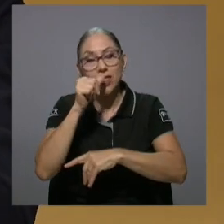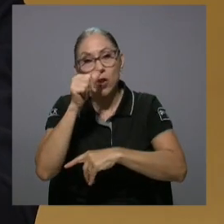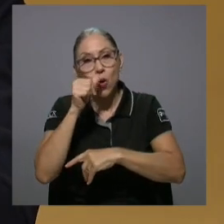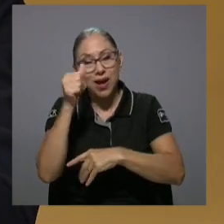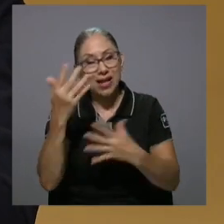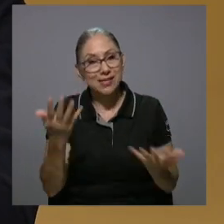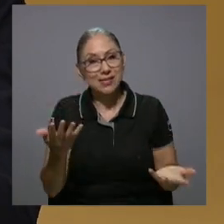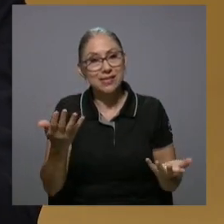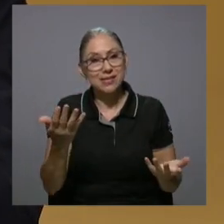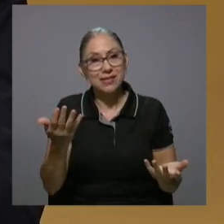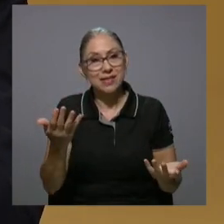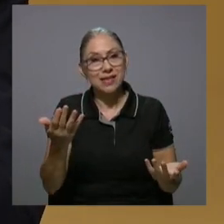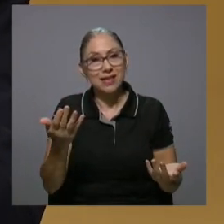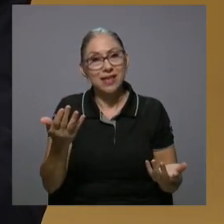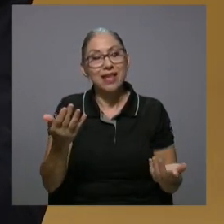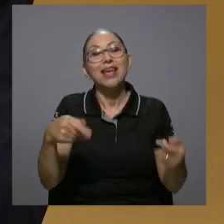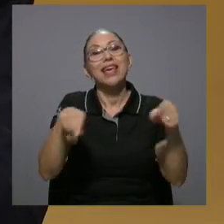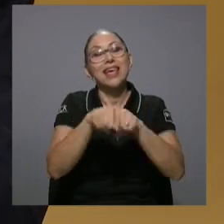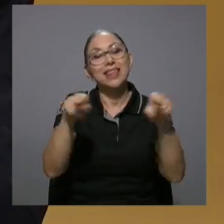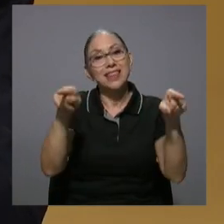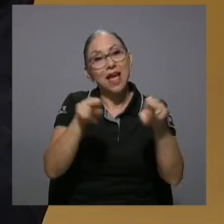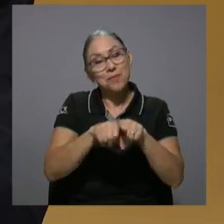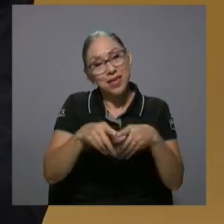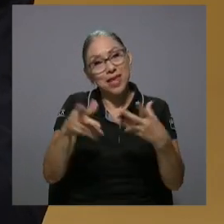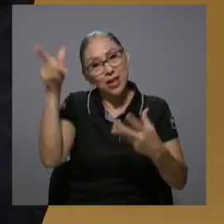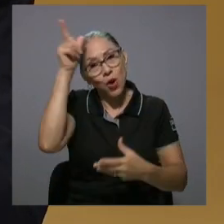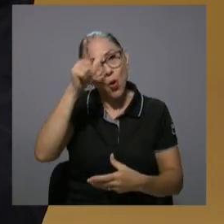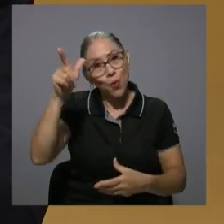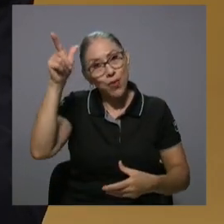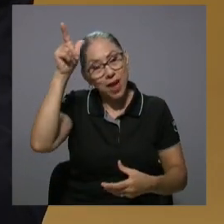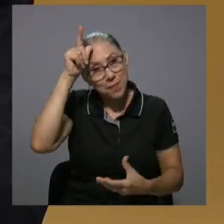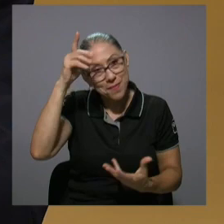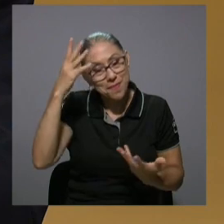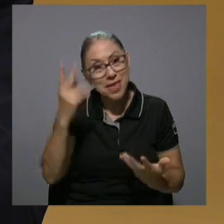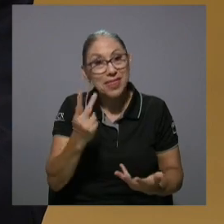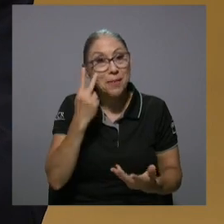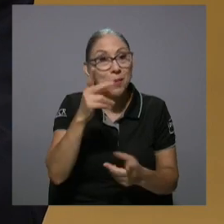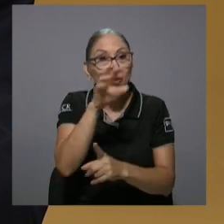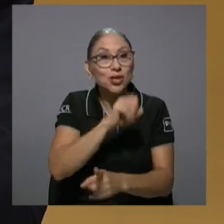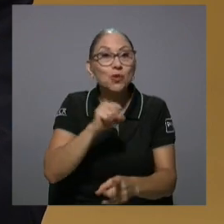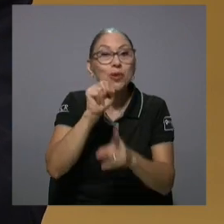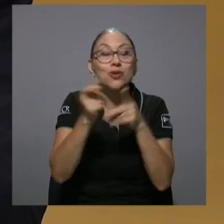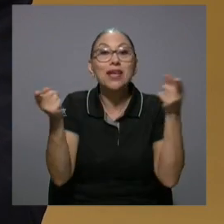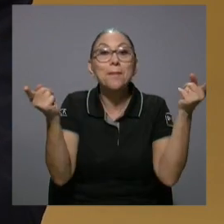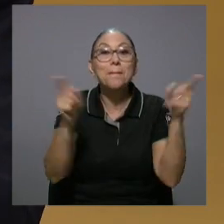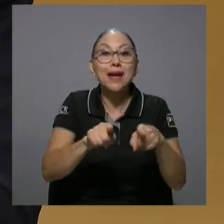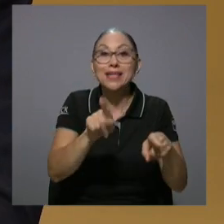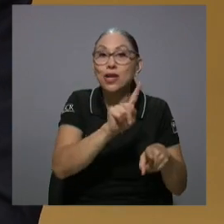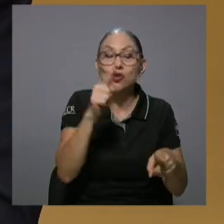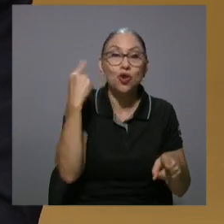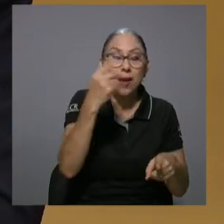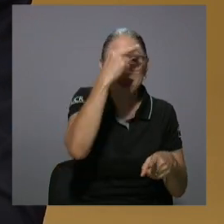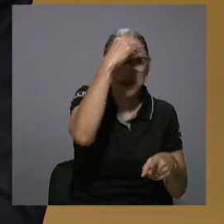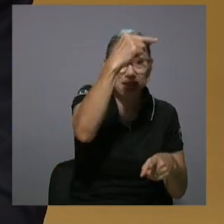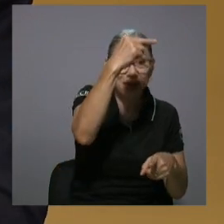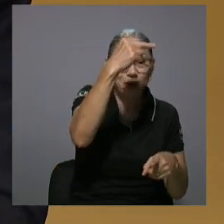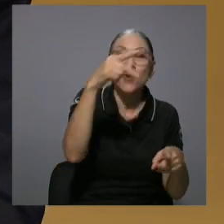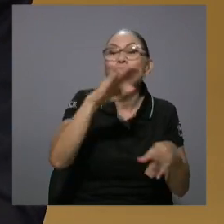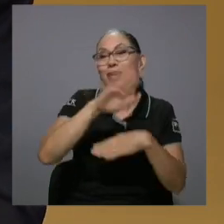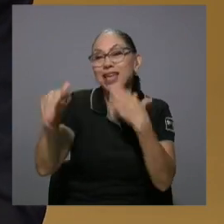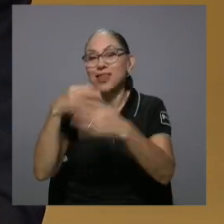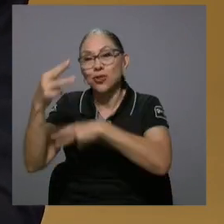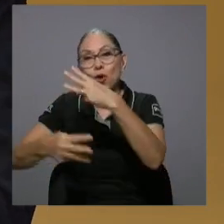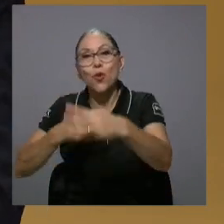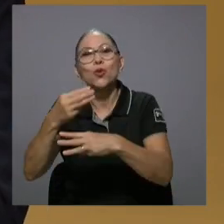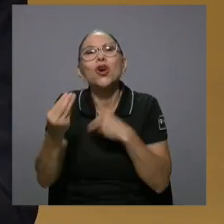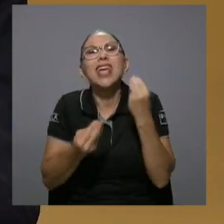obviamente la gran espada de Damocles no solo sobre México, sino sobre todo el mundo de qué va a pasar en las elecciones de Estados Unidos el 5